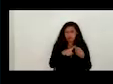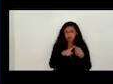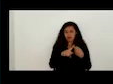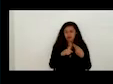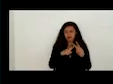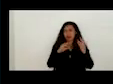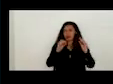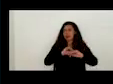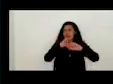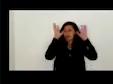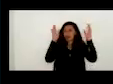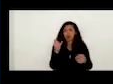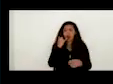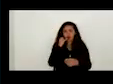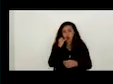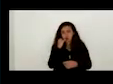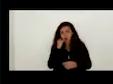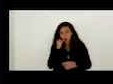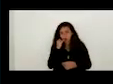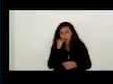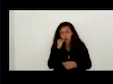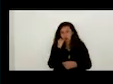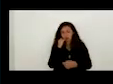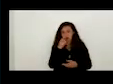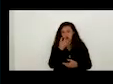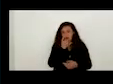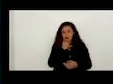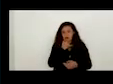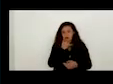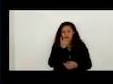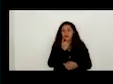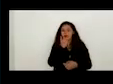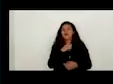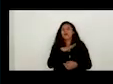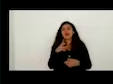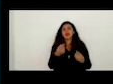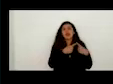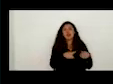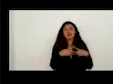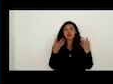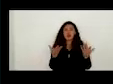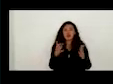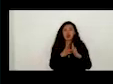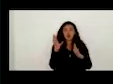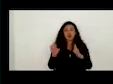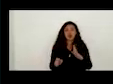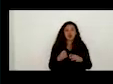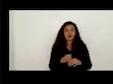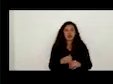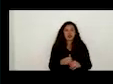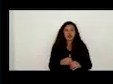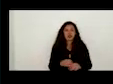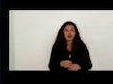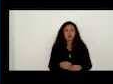aporta azúcar, a diferencia de si yo pudiera tener, por ejemplo, algo que muchas personas creen que no